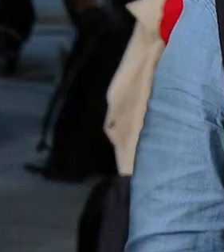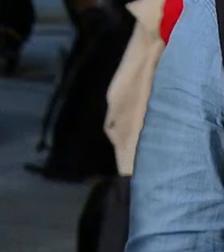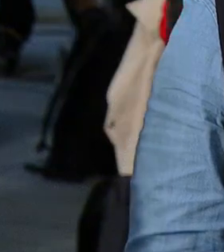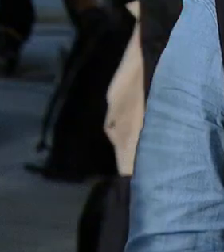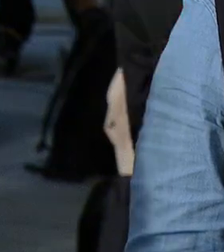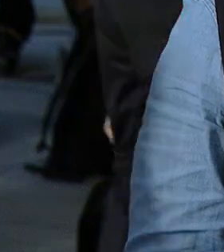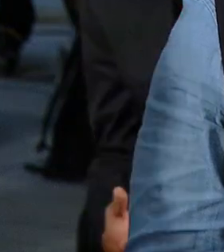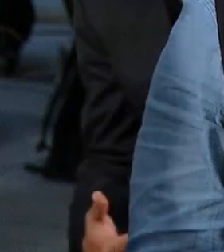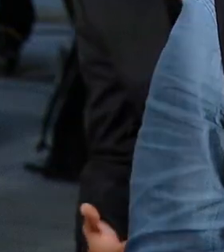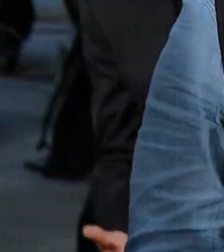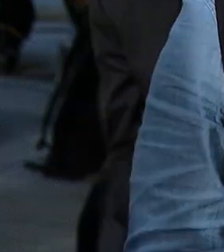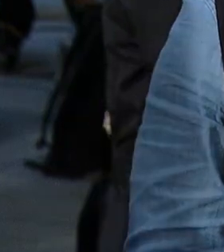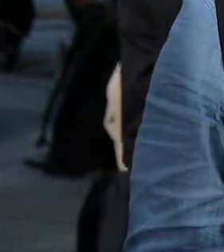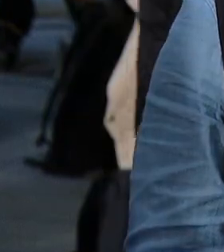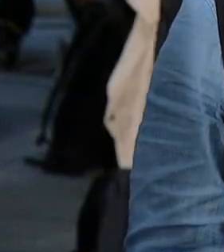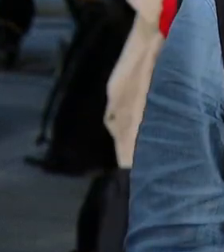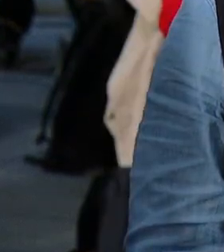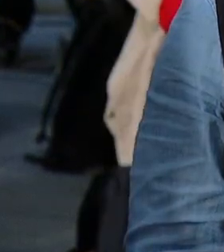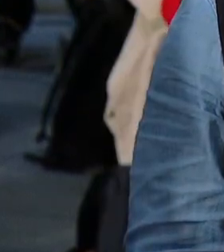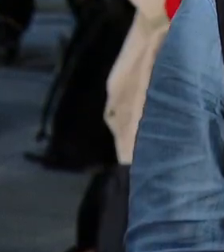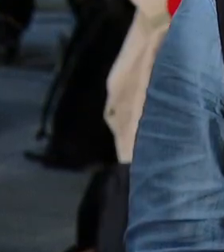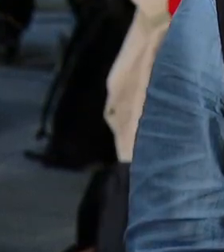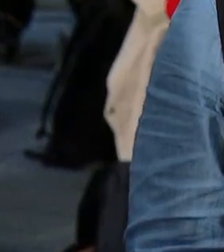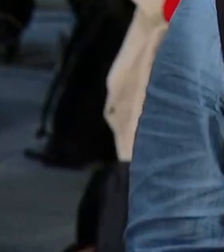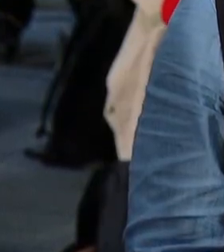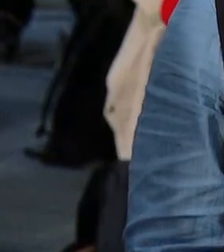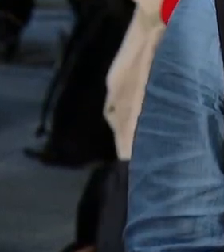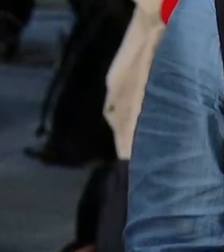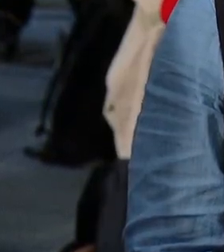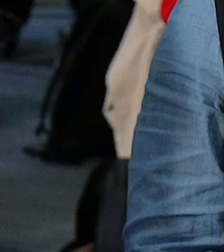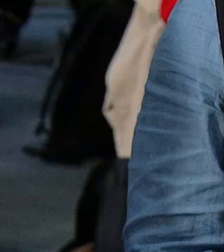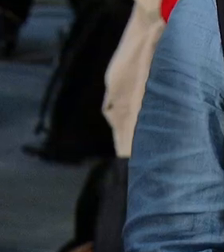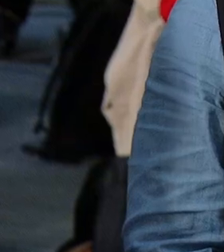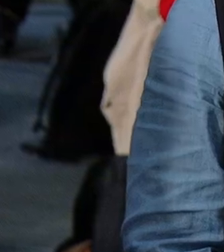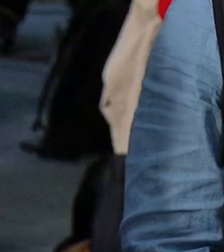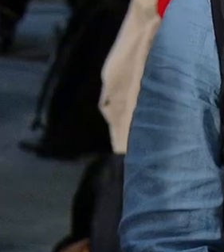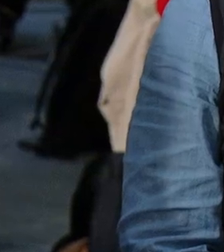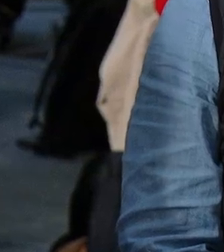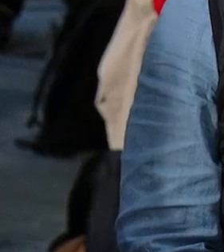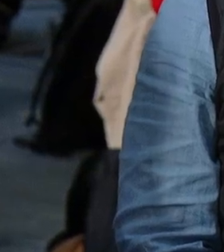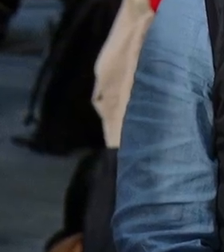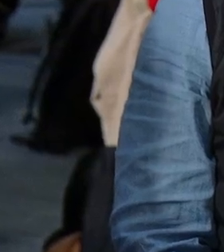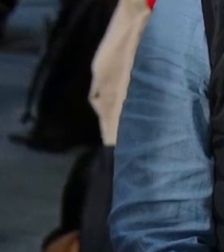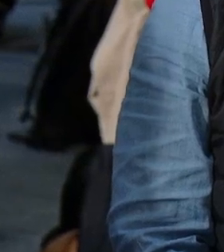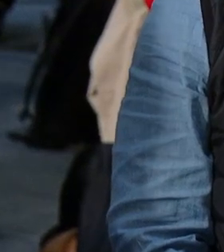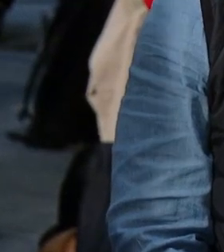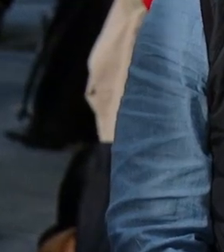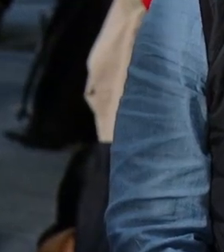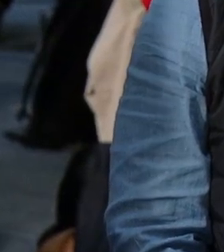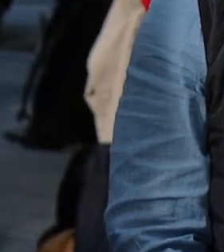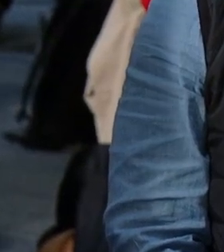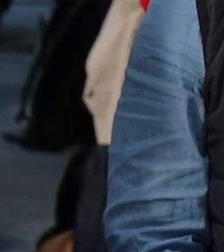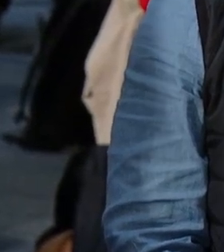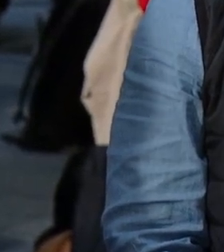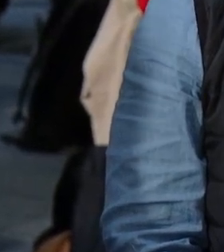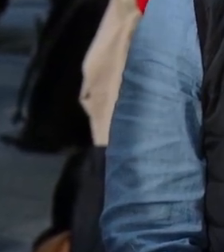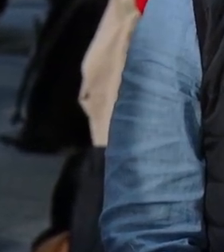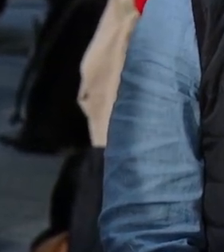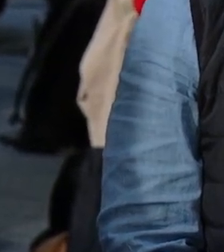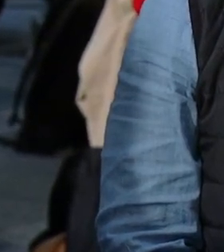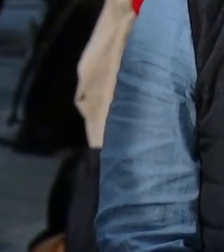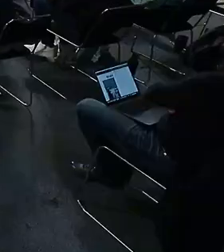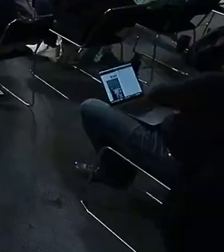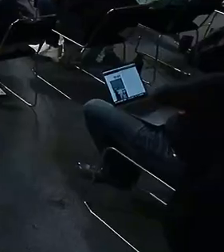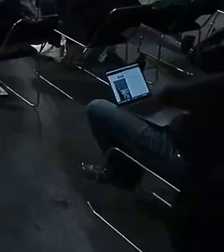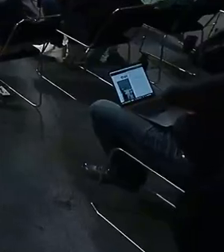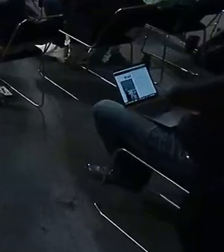afortunadamente. Mi segunda observación, en caso de la desaparición de los órganos autónomos,